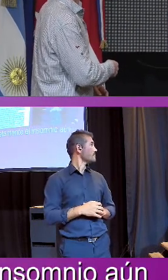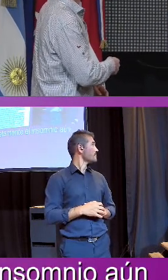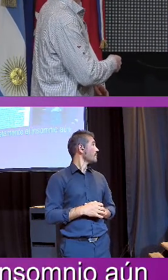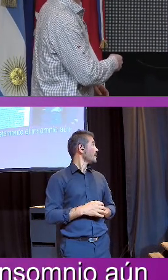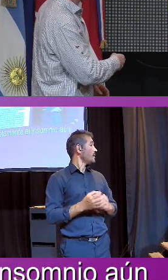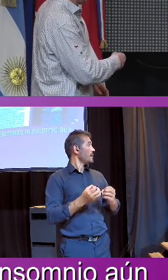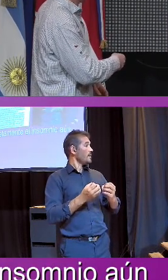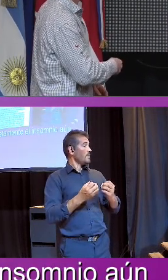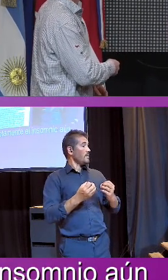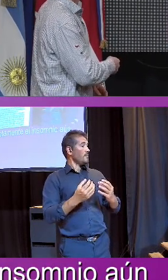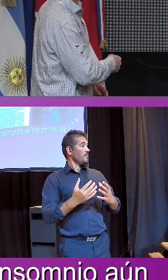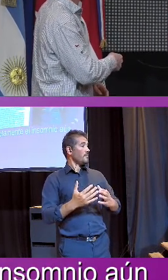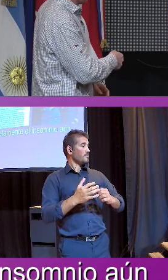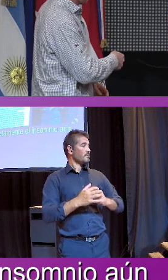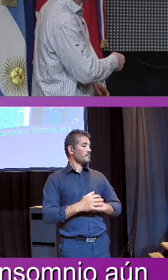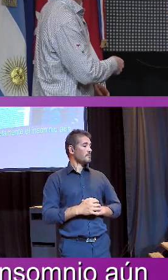Bueno, estamos.